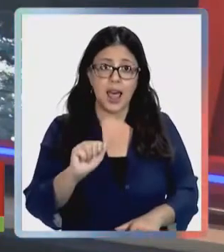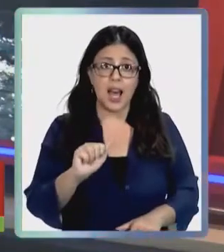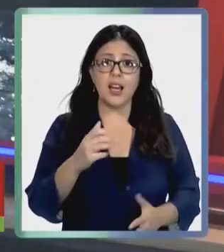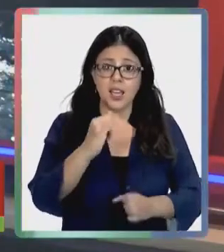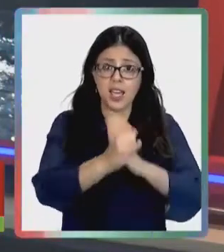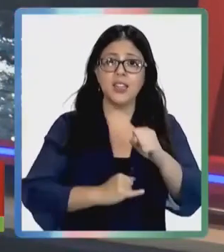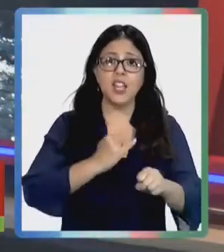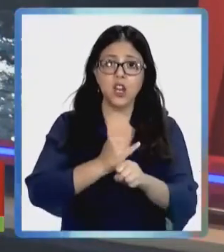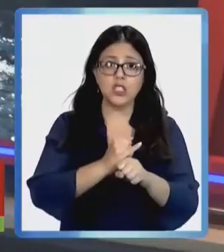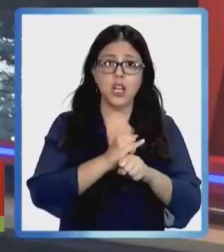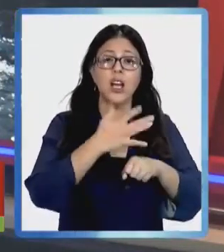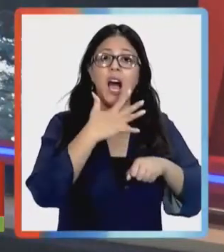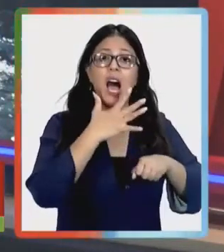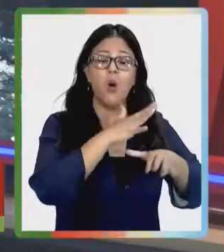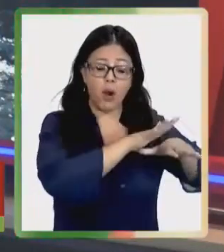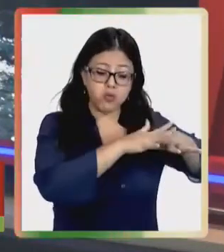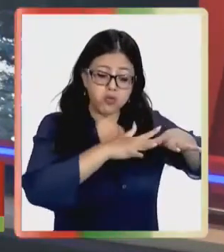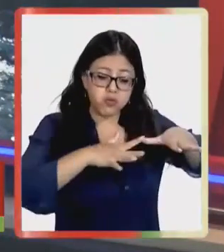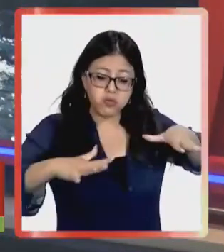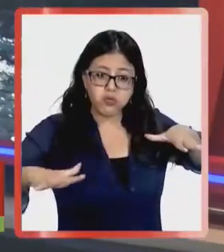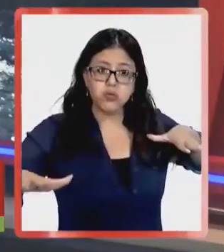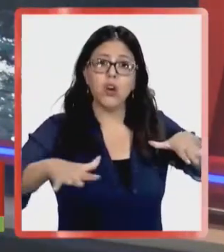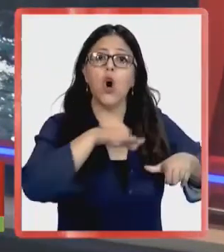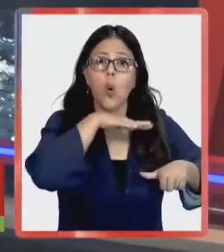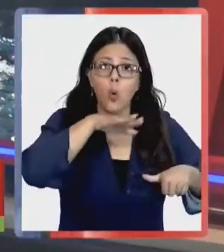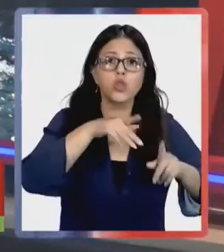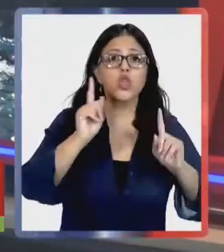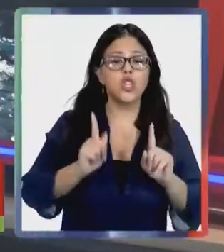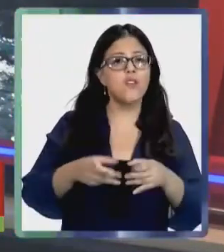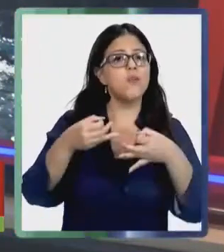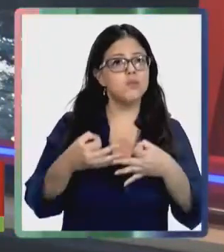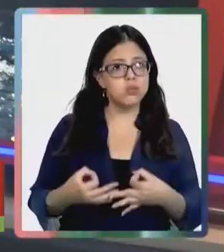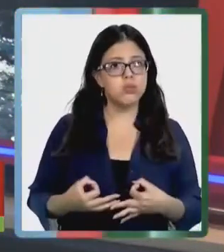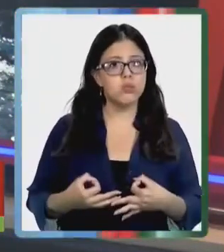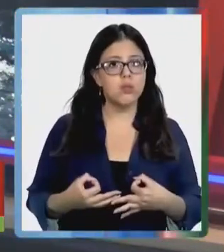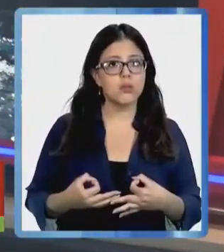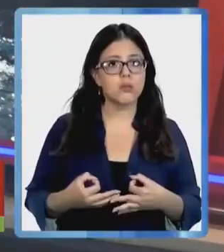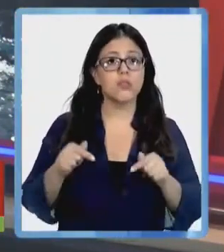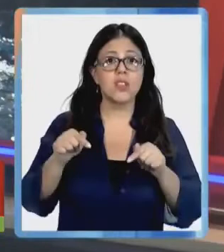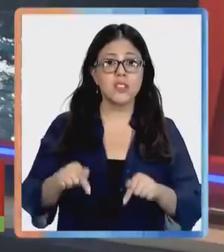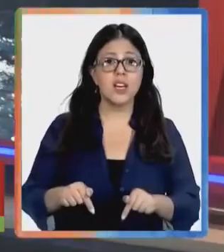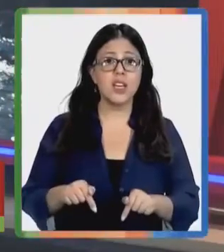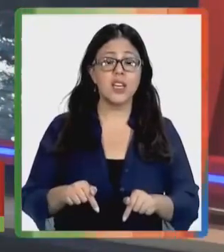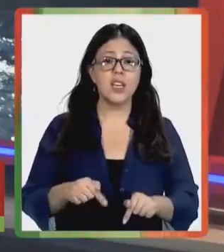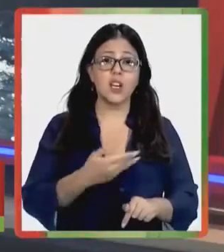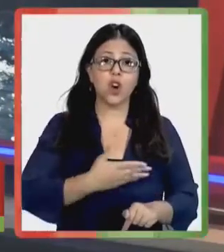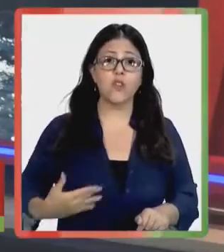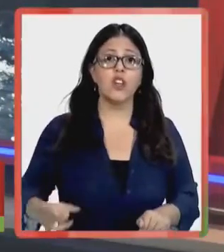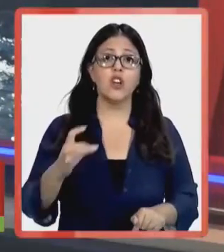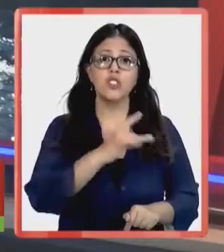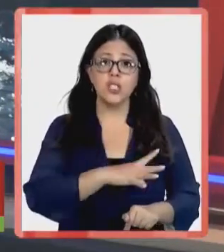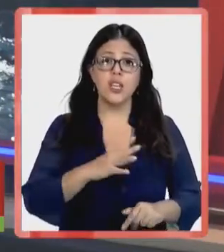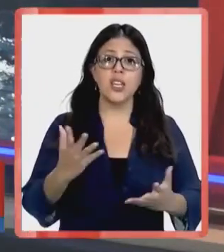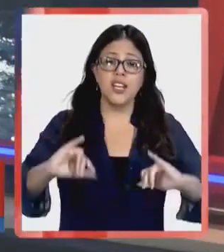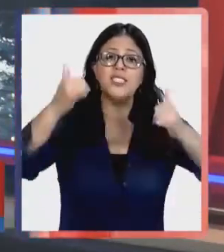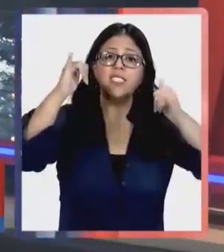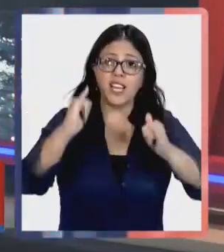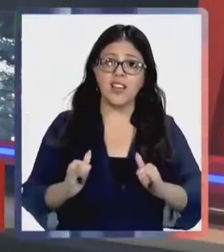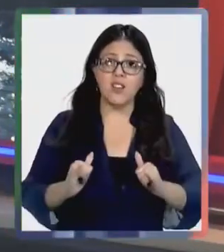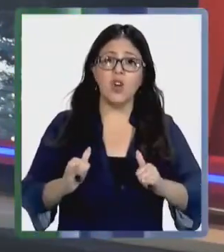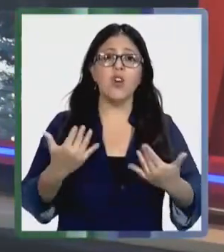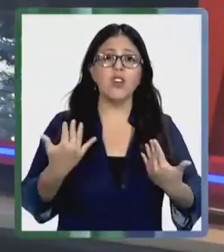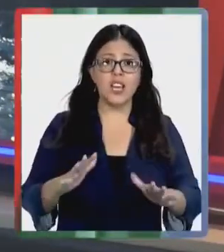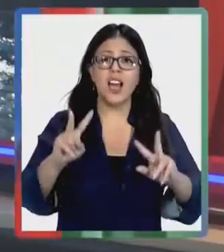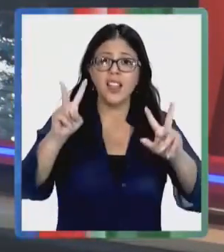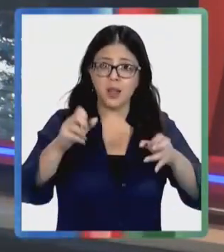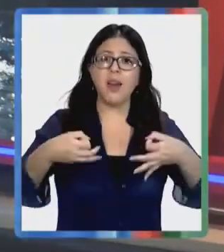el uso de sus aguas debe ser razonable, dijo el Tribunal de las Naciones Unidas. El gobierno chileno celebró que finalmente obtuvo lo que buscaba,